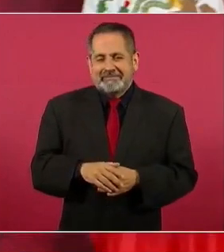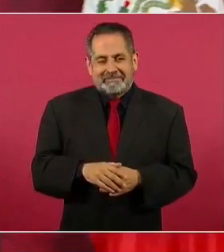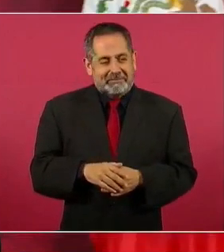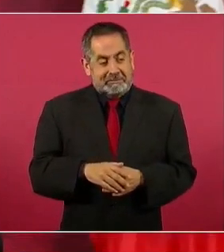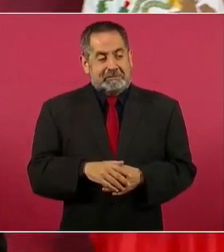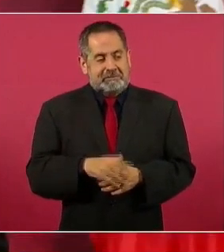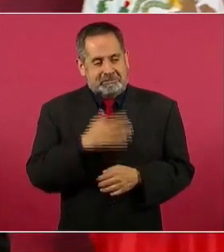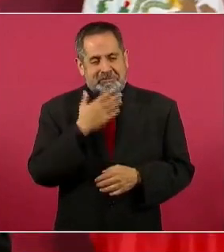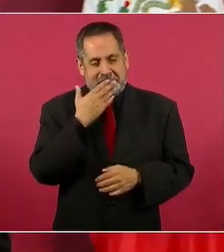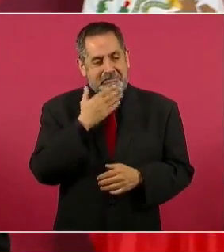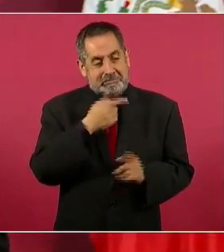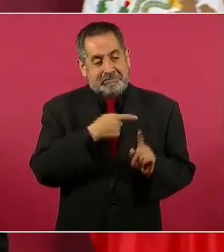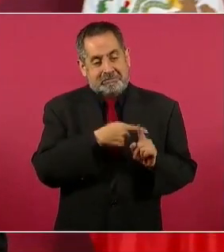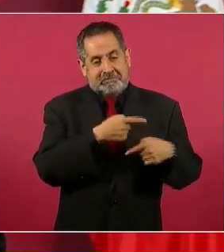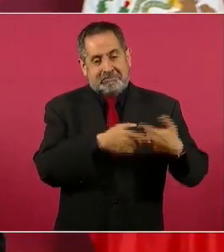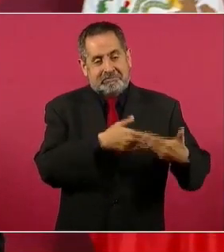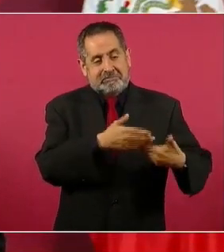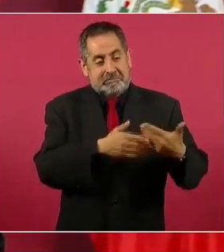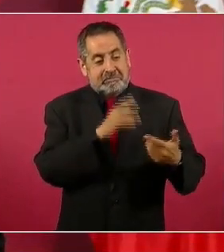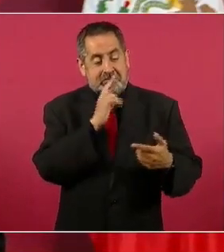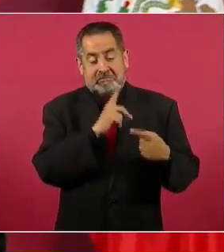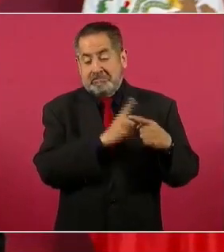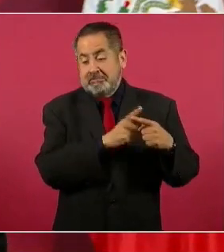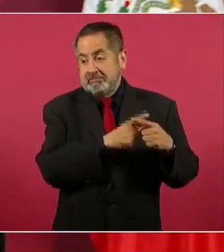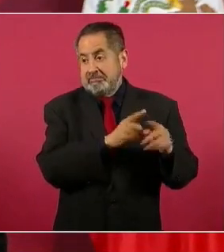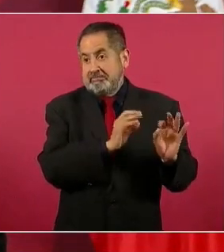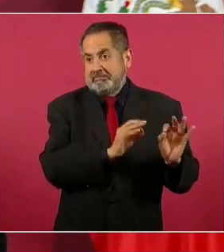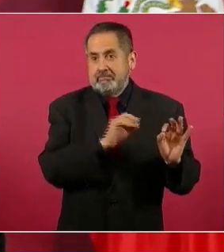progresistas en comparación